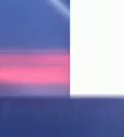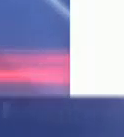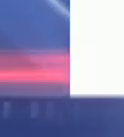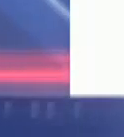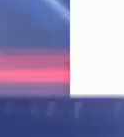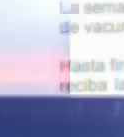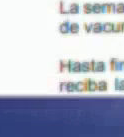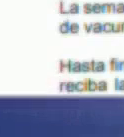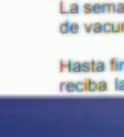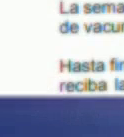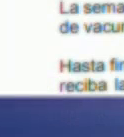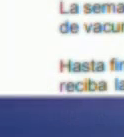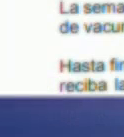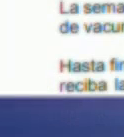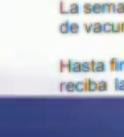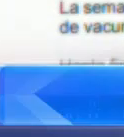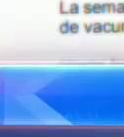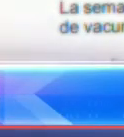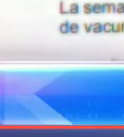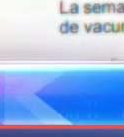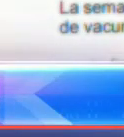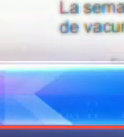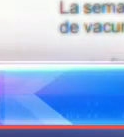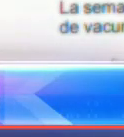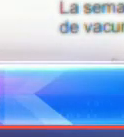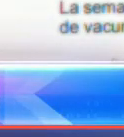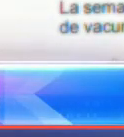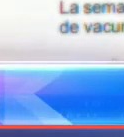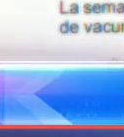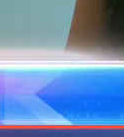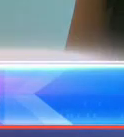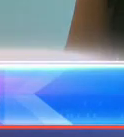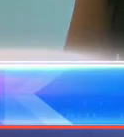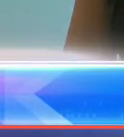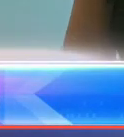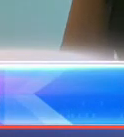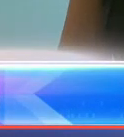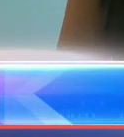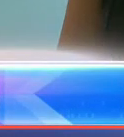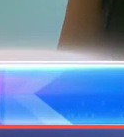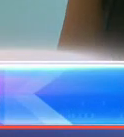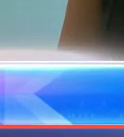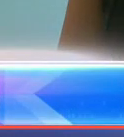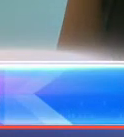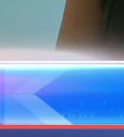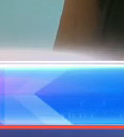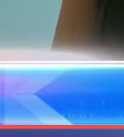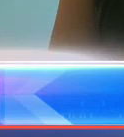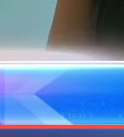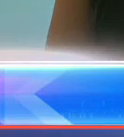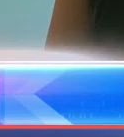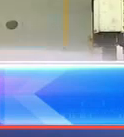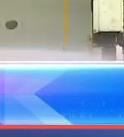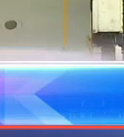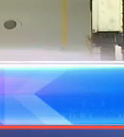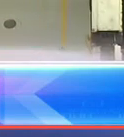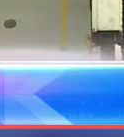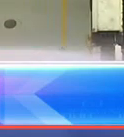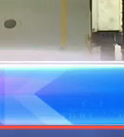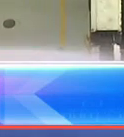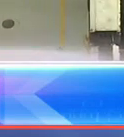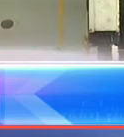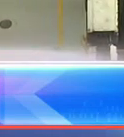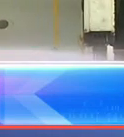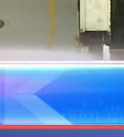Ministerio de Salud asegura que más de 6.000 personas han recibido la vacuna contra el COVID-19. Desde el 15 de febrero llegará